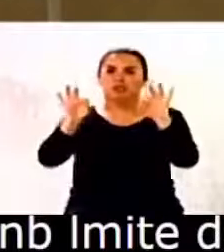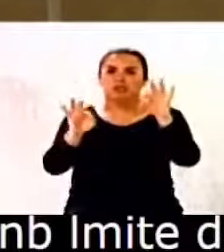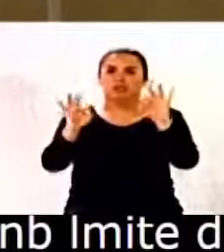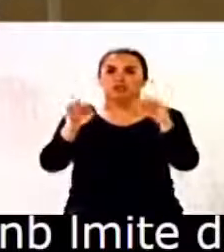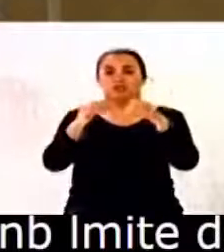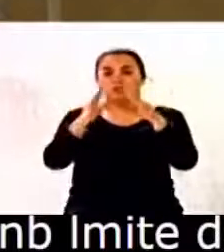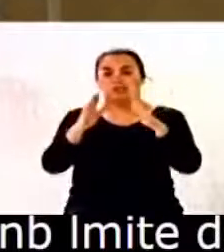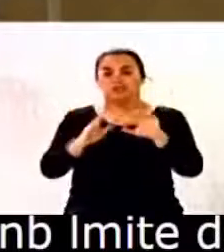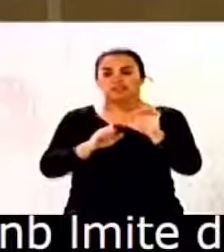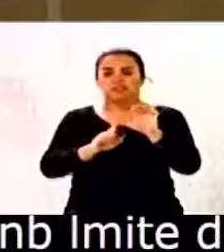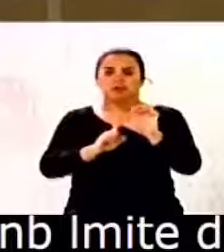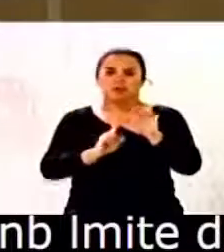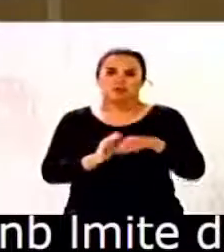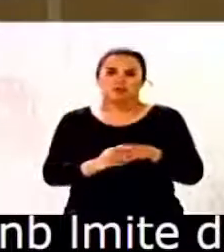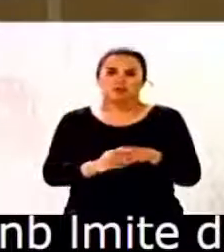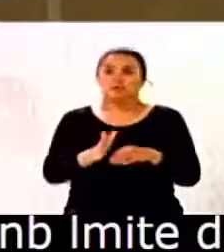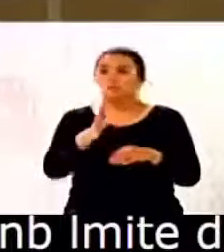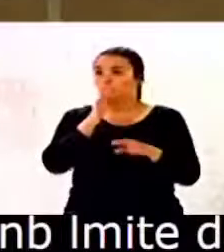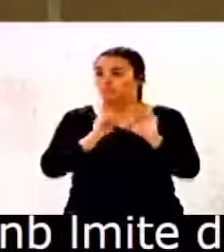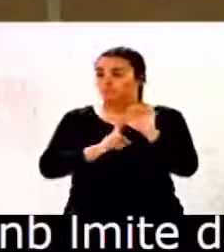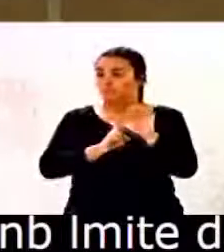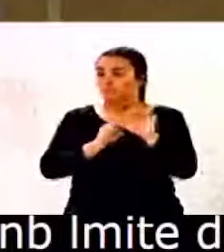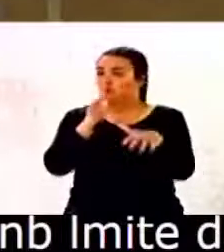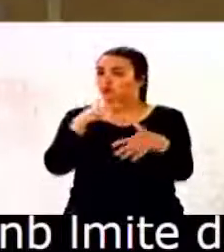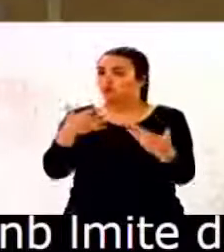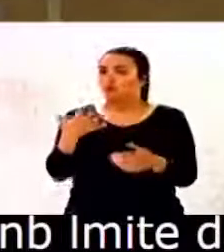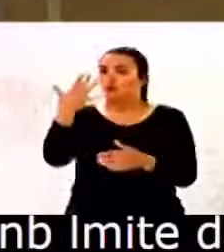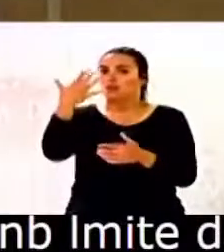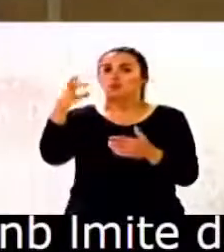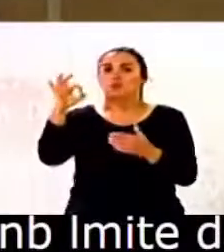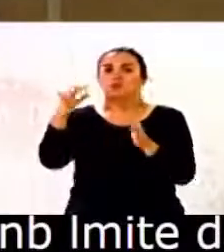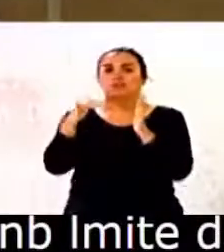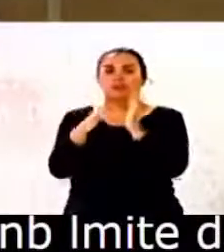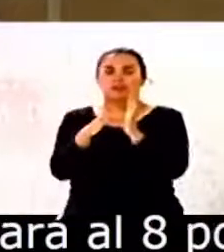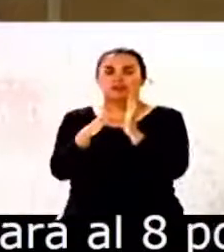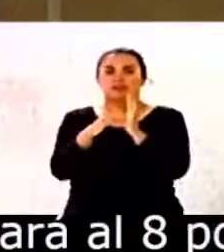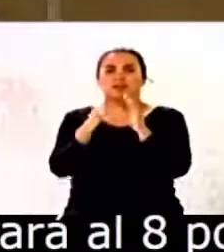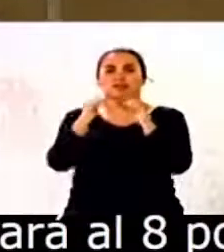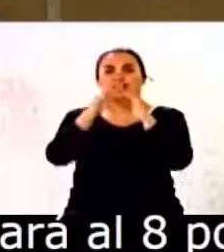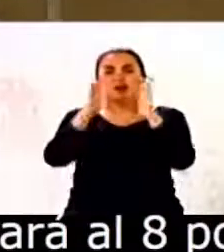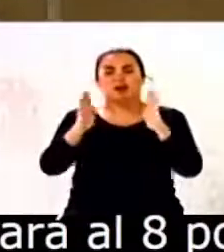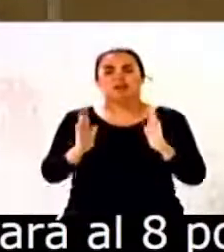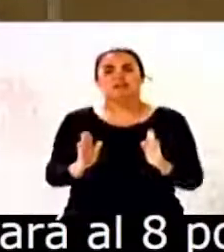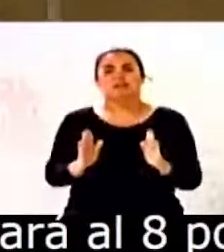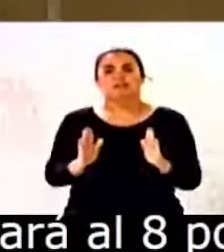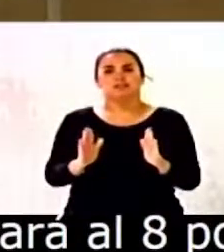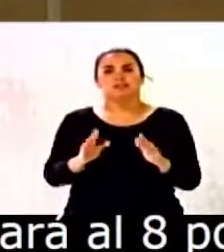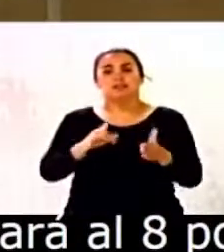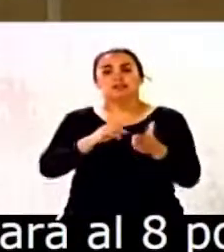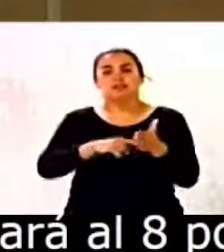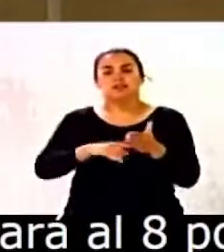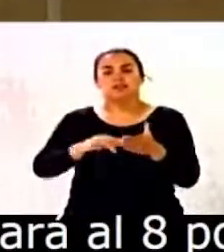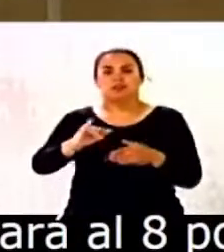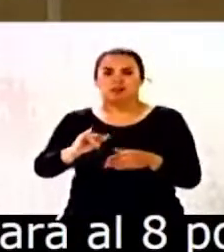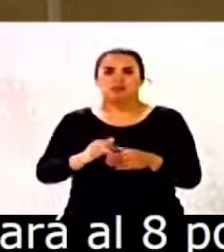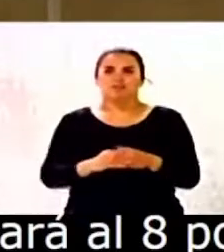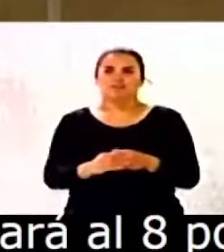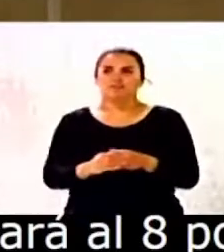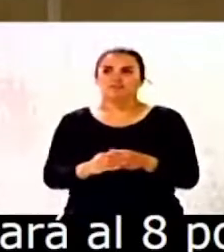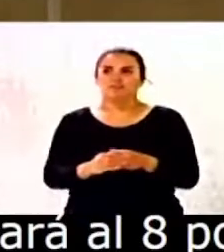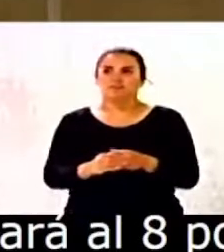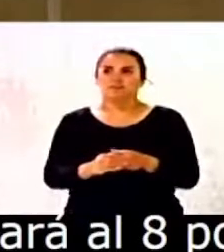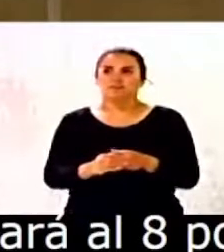viviendas en Extremadura, porque en Extremadura existen en estos momentos 50.000 viviendas en alquiler, de las